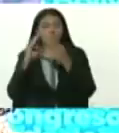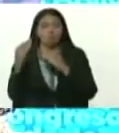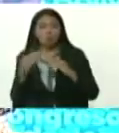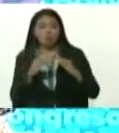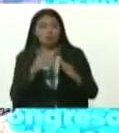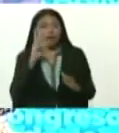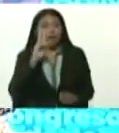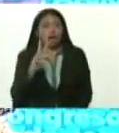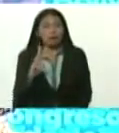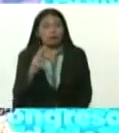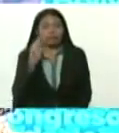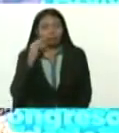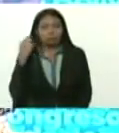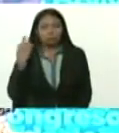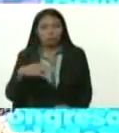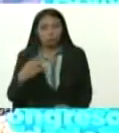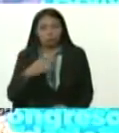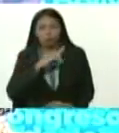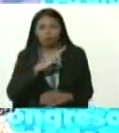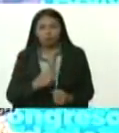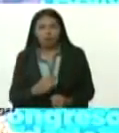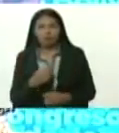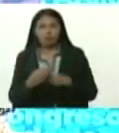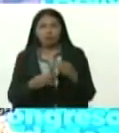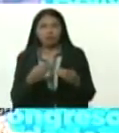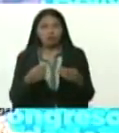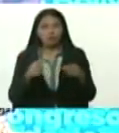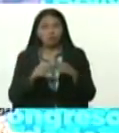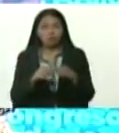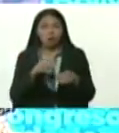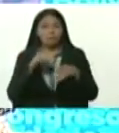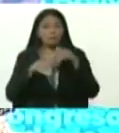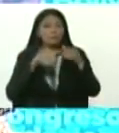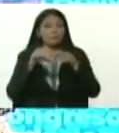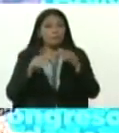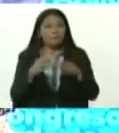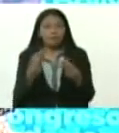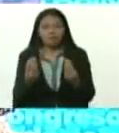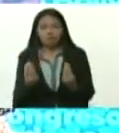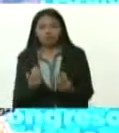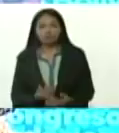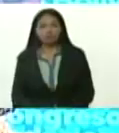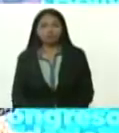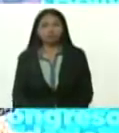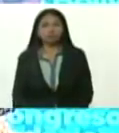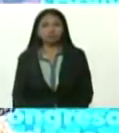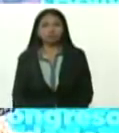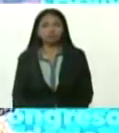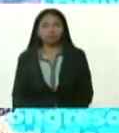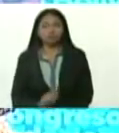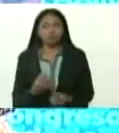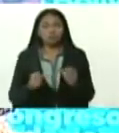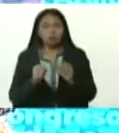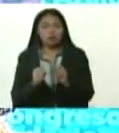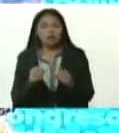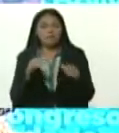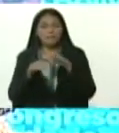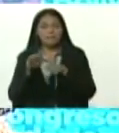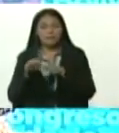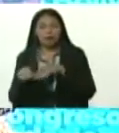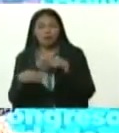hay que verle el pellejo al talón del pie de tanto que se camina. ¿Cómo quedan los talones de los